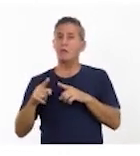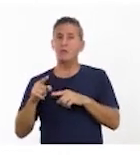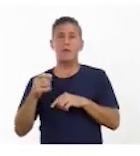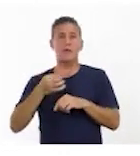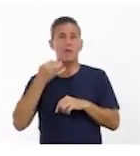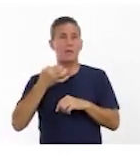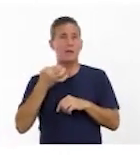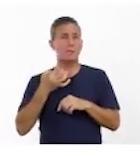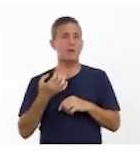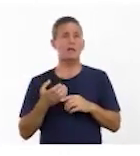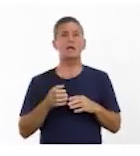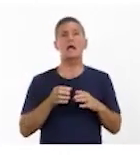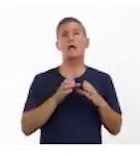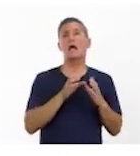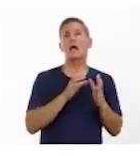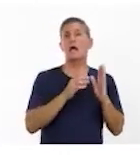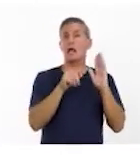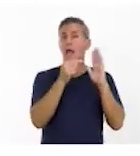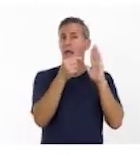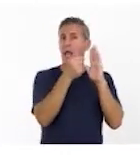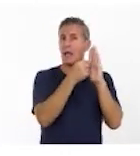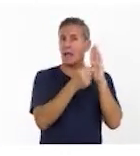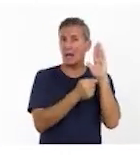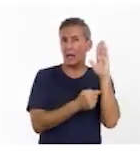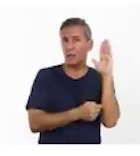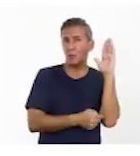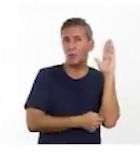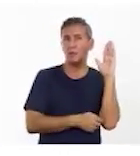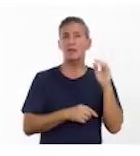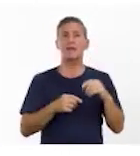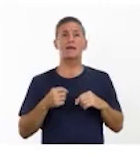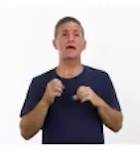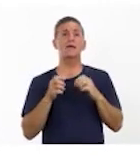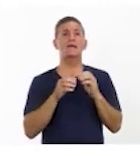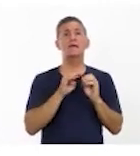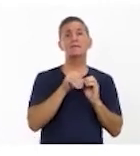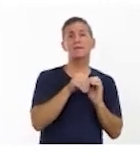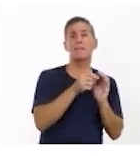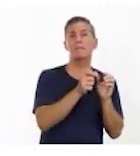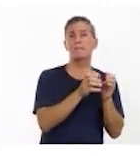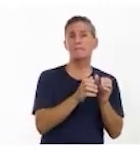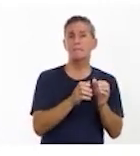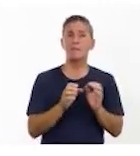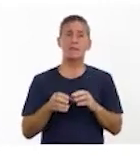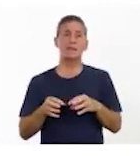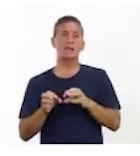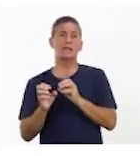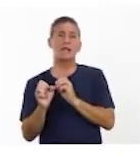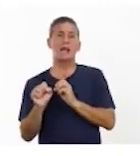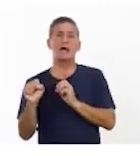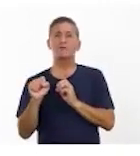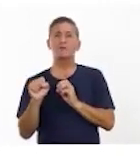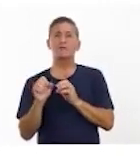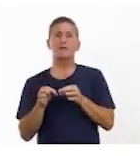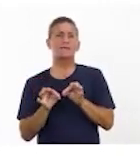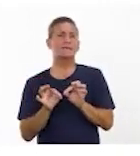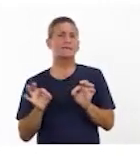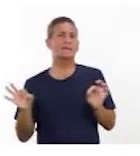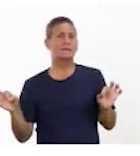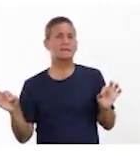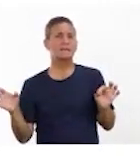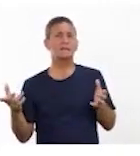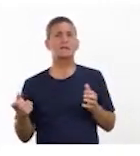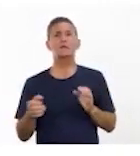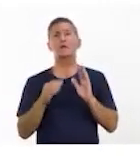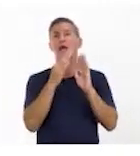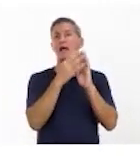Explicar las propiedades metálicas, no metálicas, oxidantes y reductoras de las sustancias simples a partir